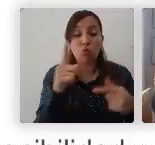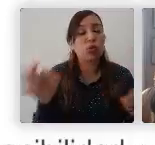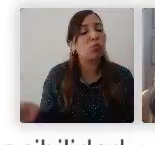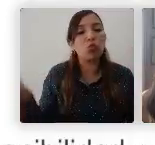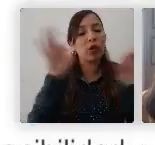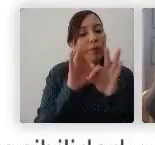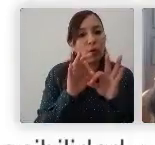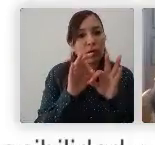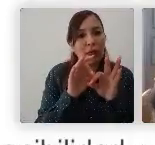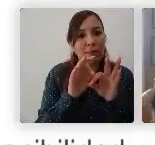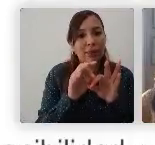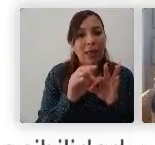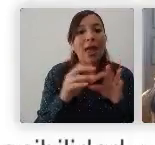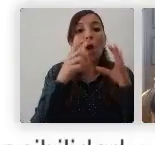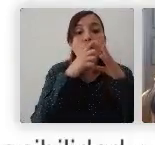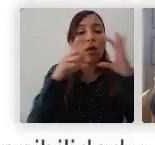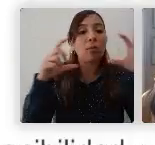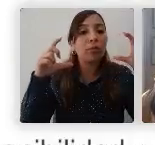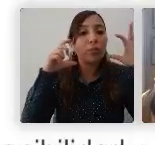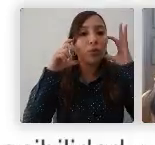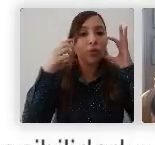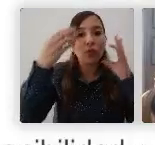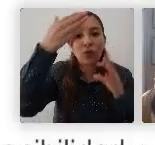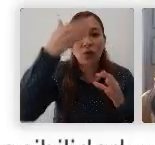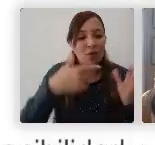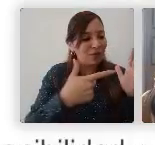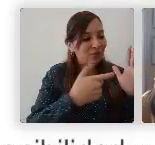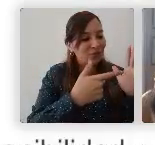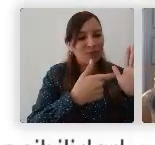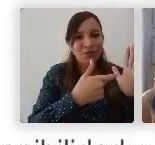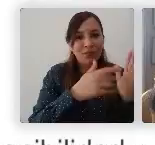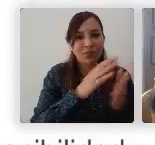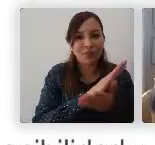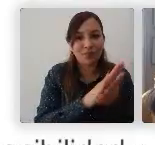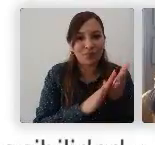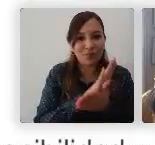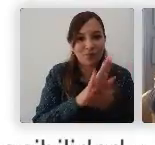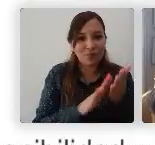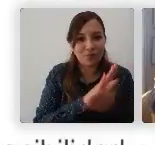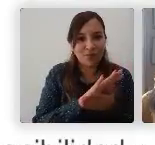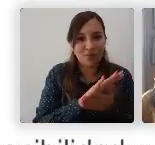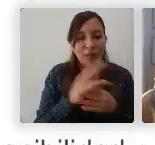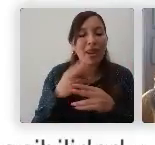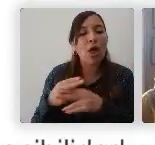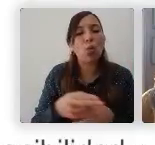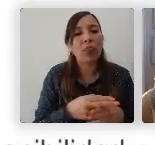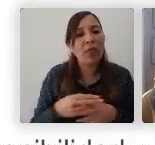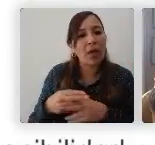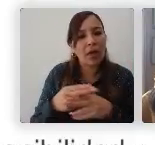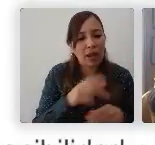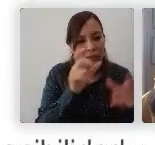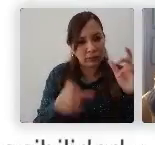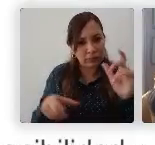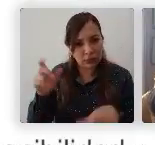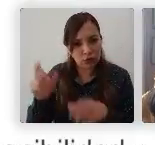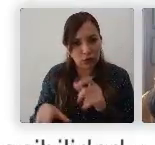tener los protocolos establecidos y tener los protocolos establecidos para ambos hay que cuidar a nuestras comunidades como